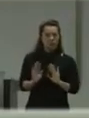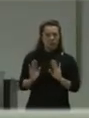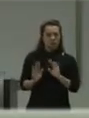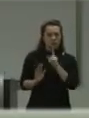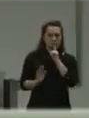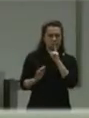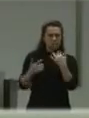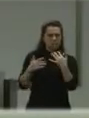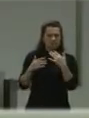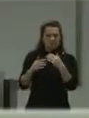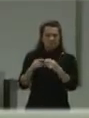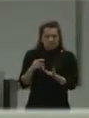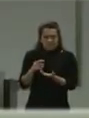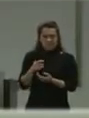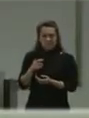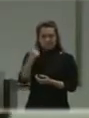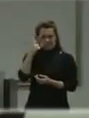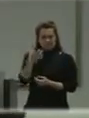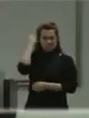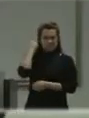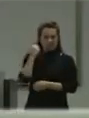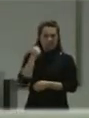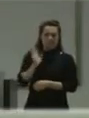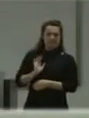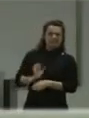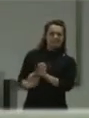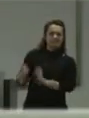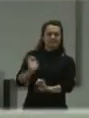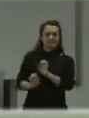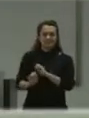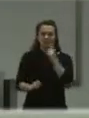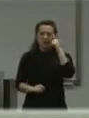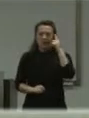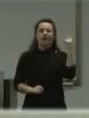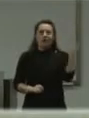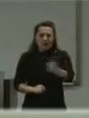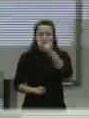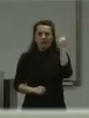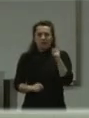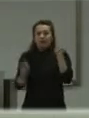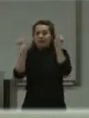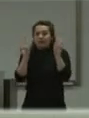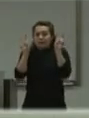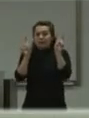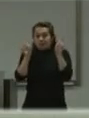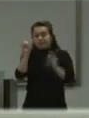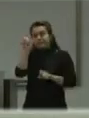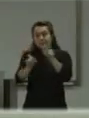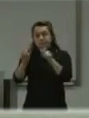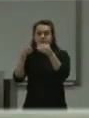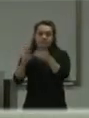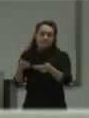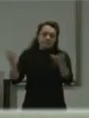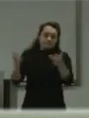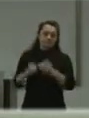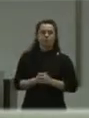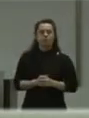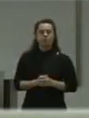cargado de mitos y prejuicios cierto como como todo lo que envuelve mucho a las personas con discapacidad